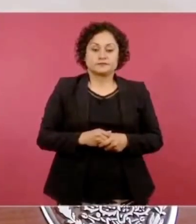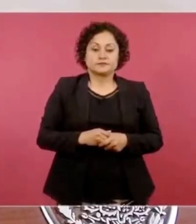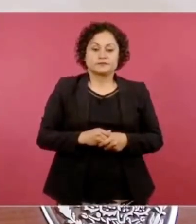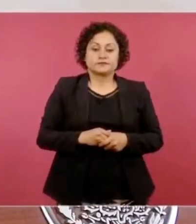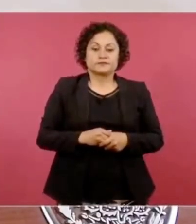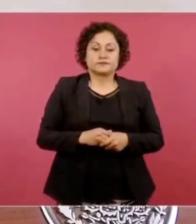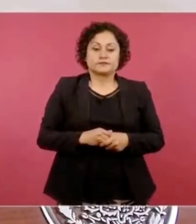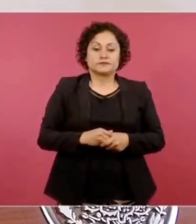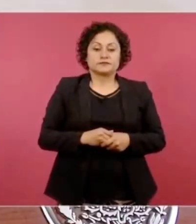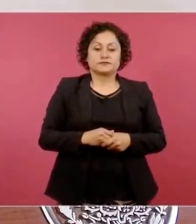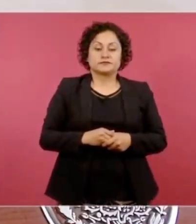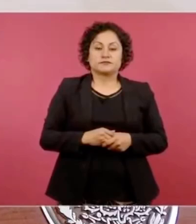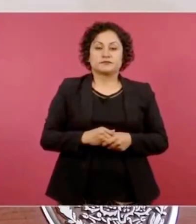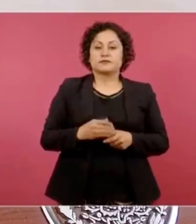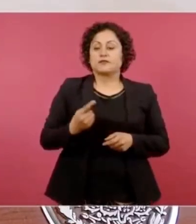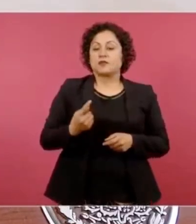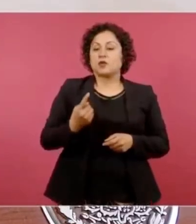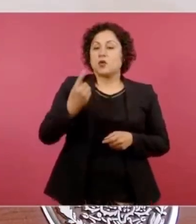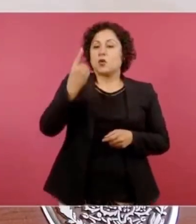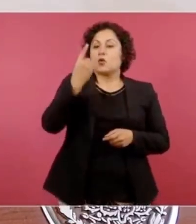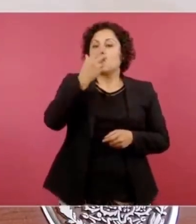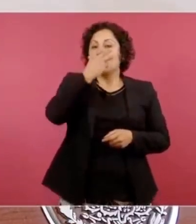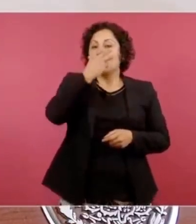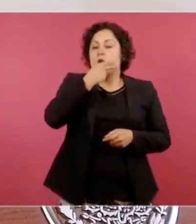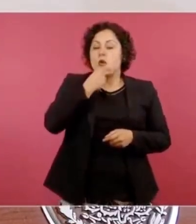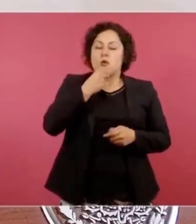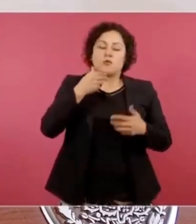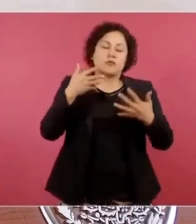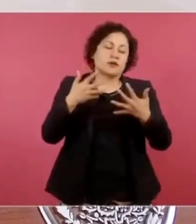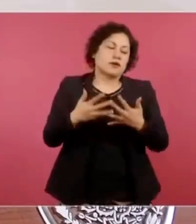que le tenía mucho amor a los pobres,